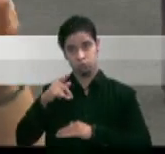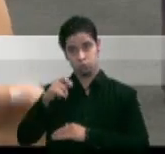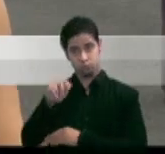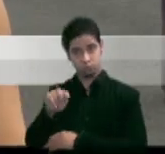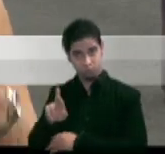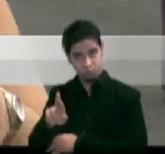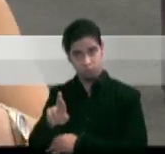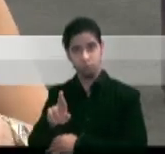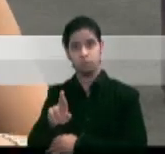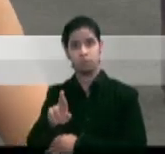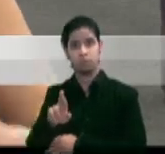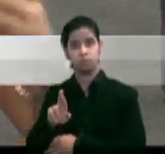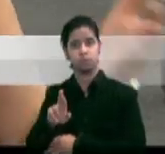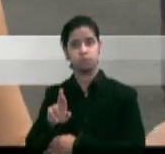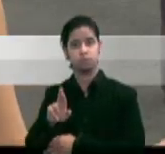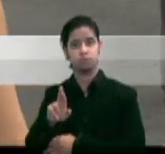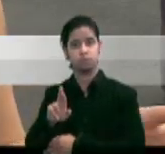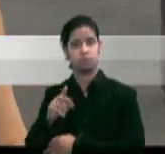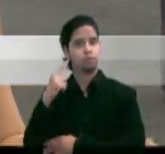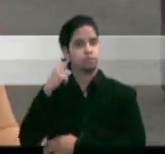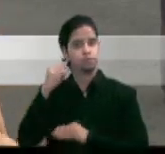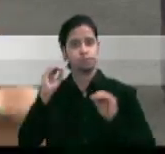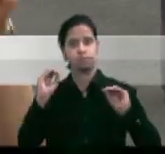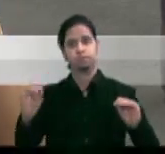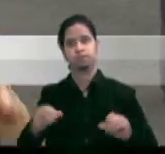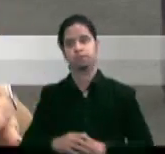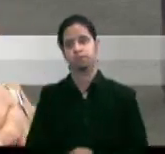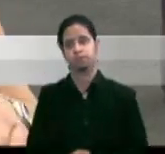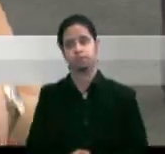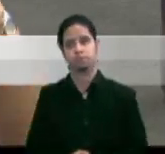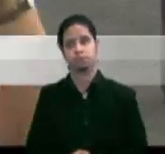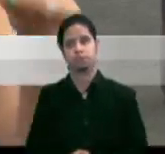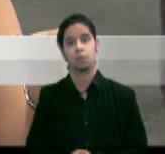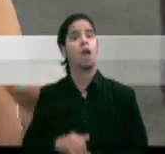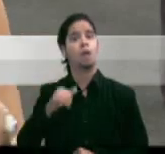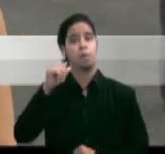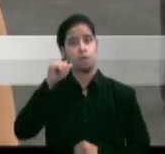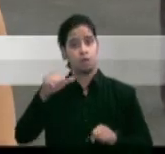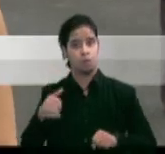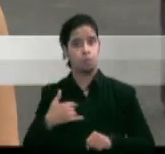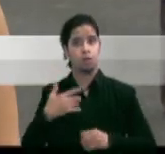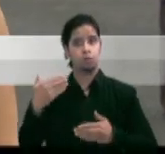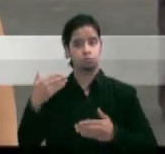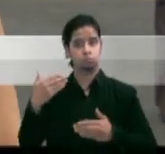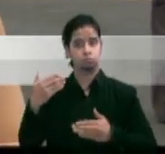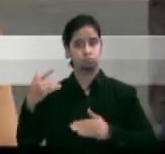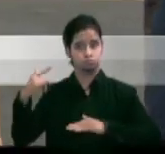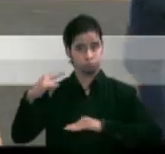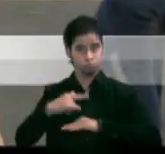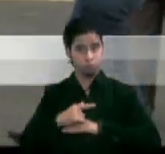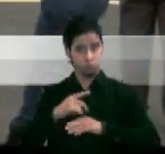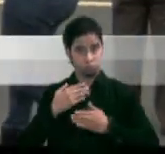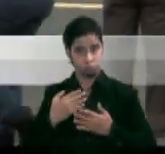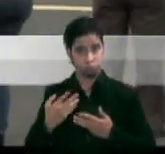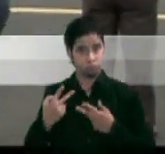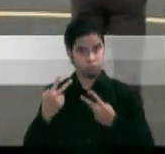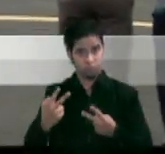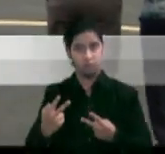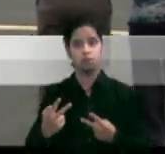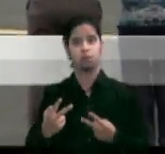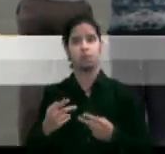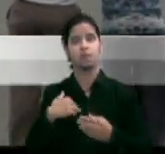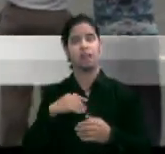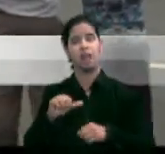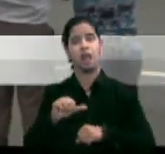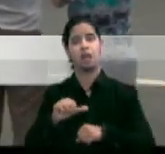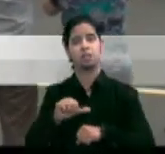Dominica, en Isla Grande, en San Juan. Y van a poder venir mañana a conocerlo y compartir con los tripulantes desde las 10 de la mañana hasta las